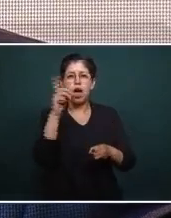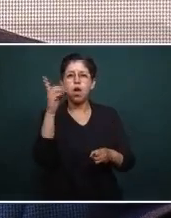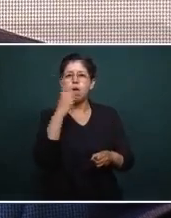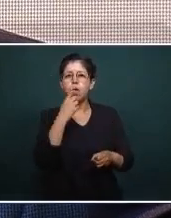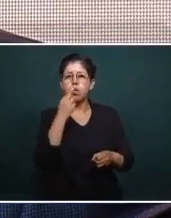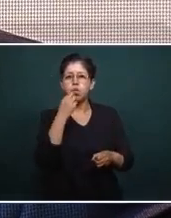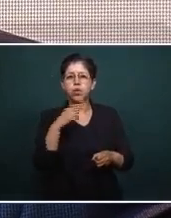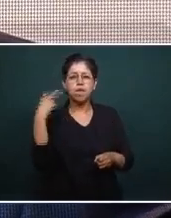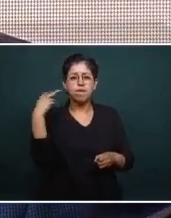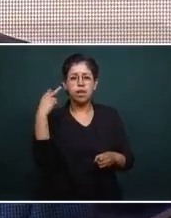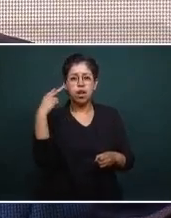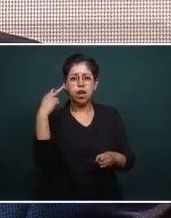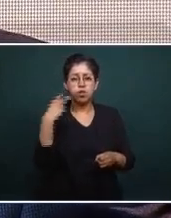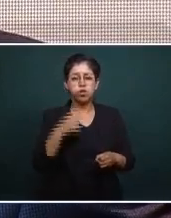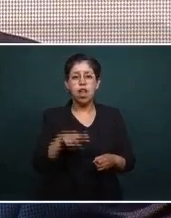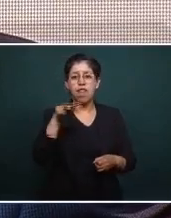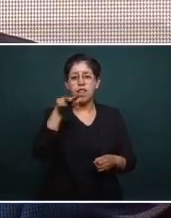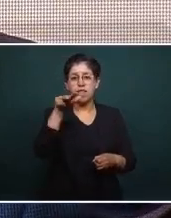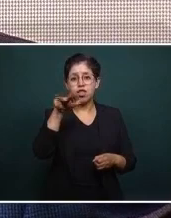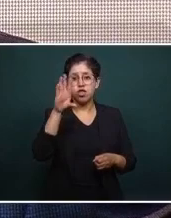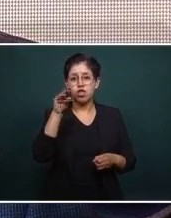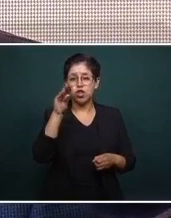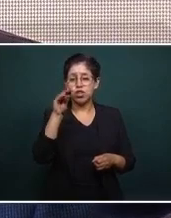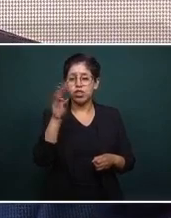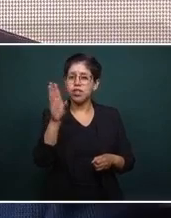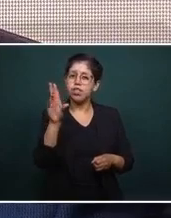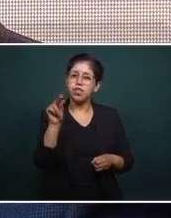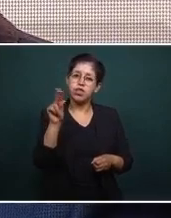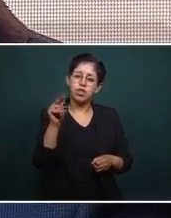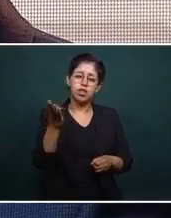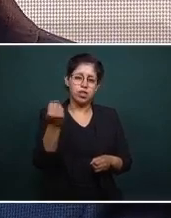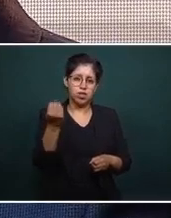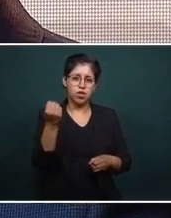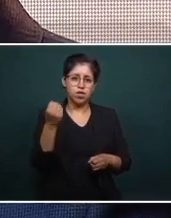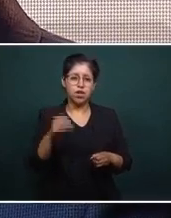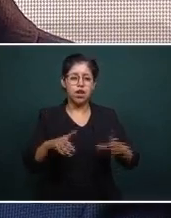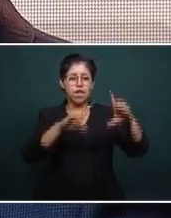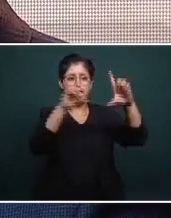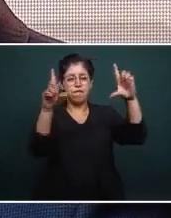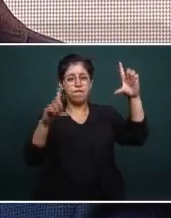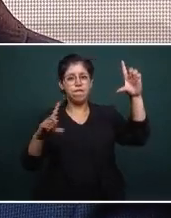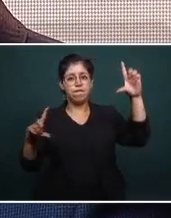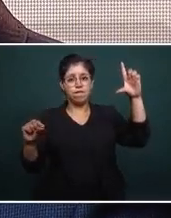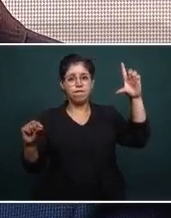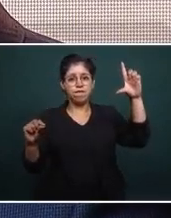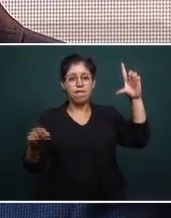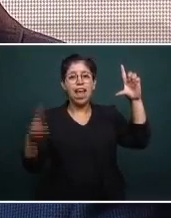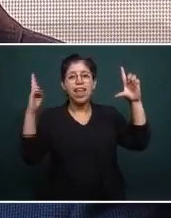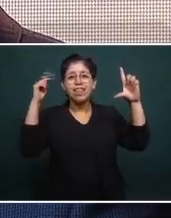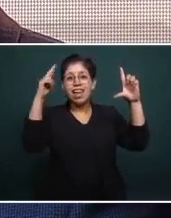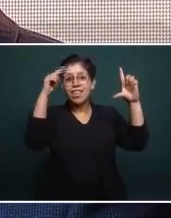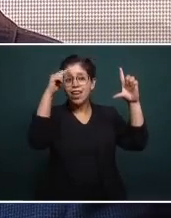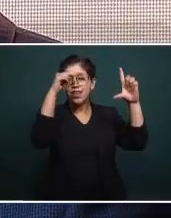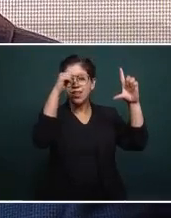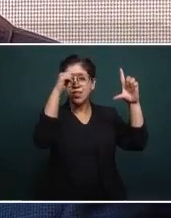a 18.89 por litro y el precio más alto en el país, en Bahía de Banderas, Nayarit,